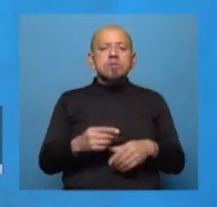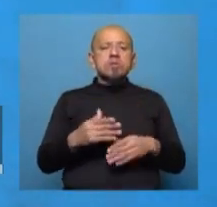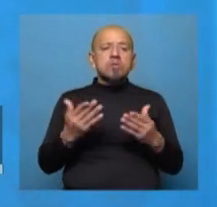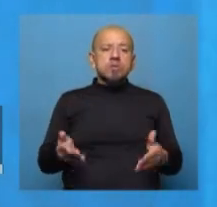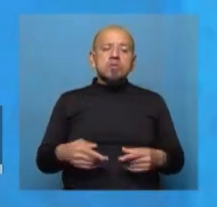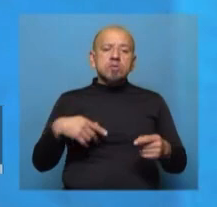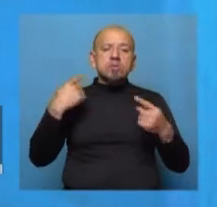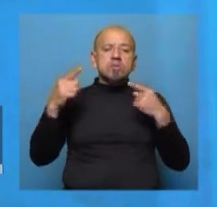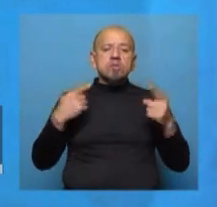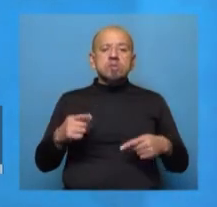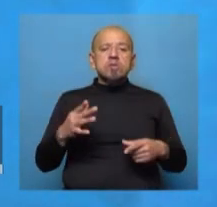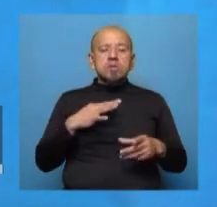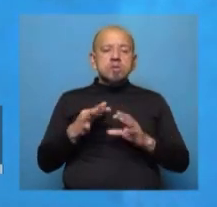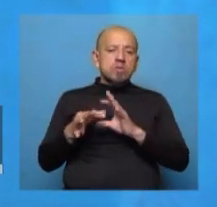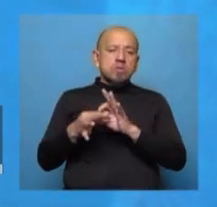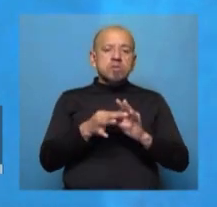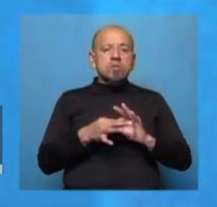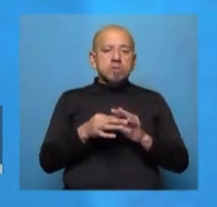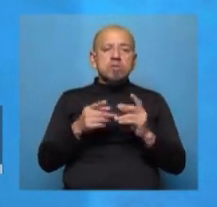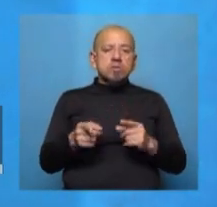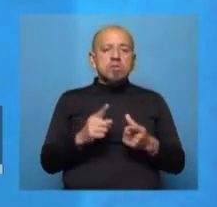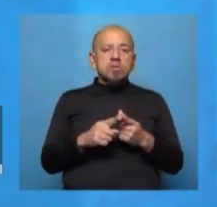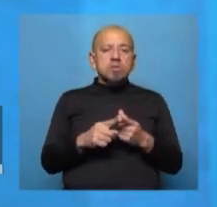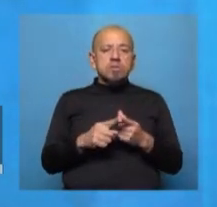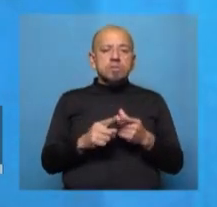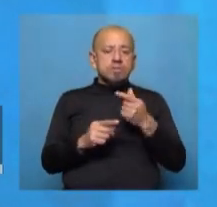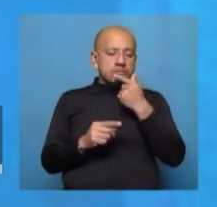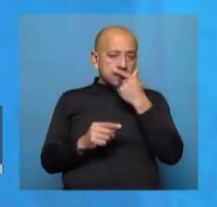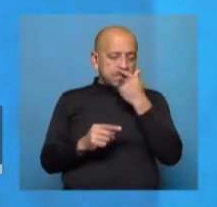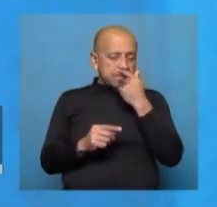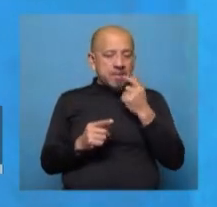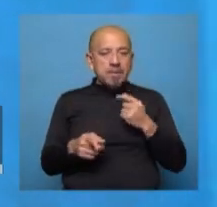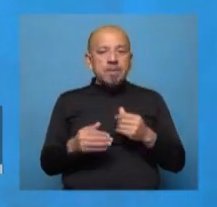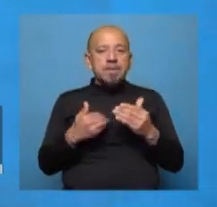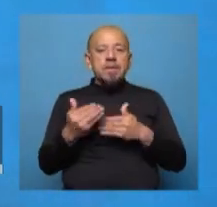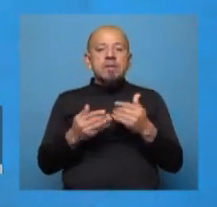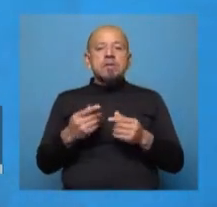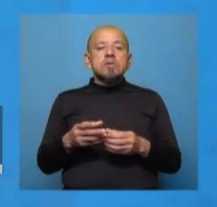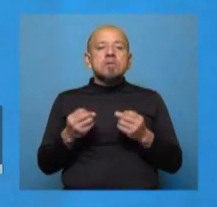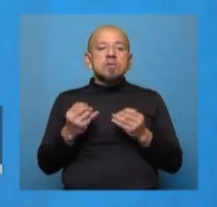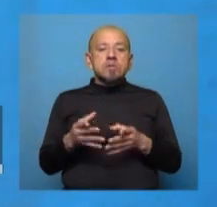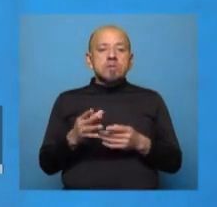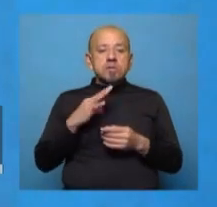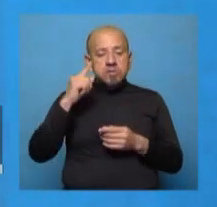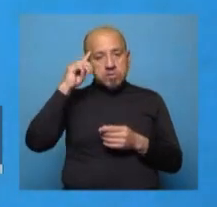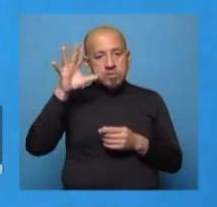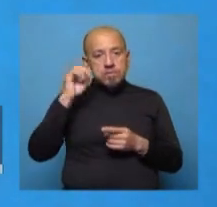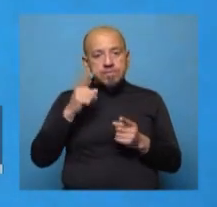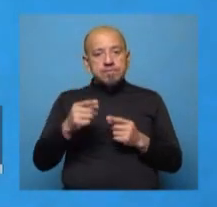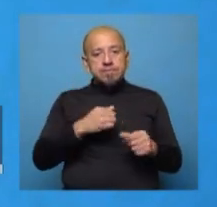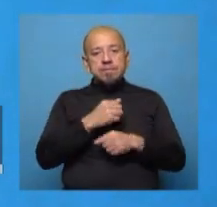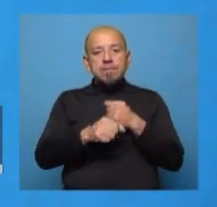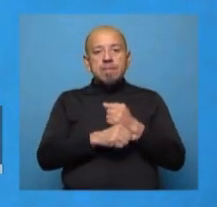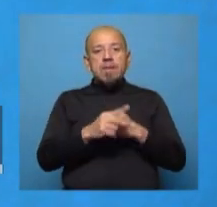diversidad es unidad en la diversidad y así fue todo este proceso porque recordemos que en el año